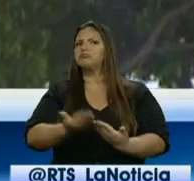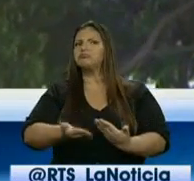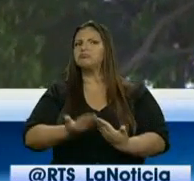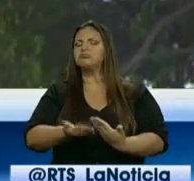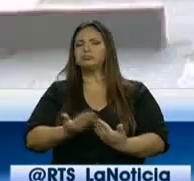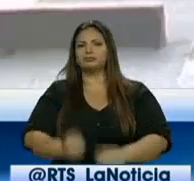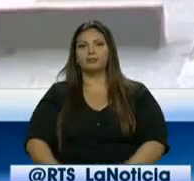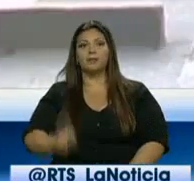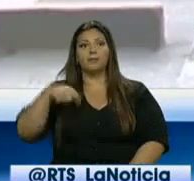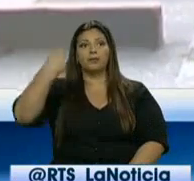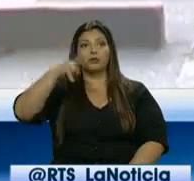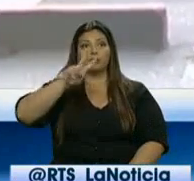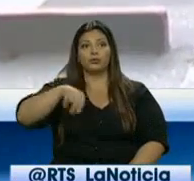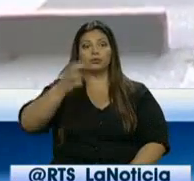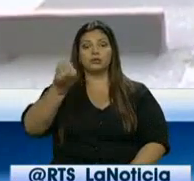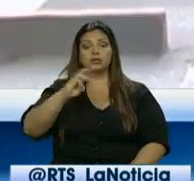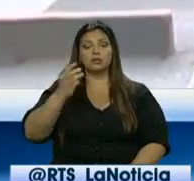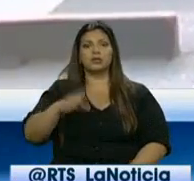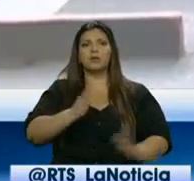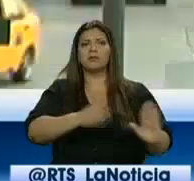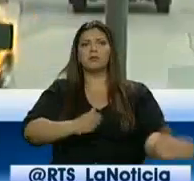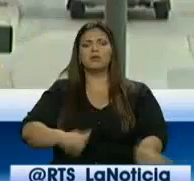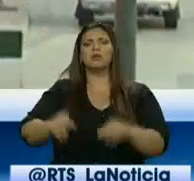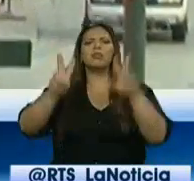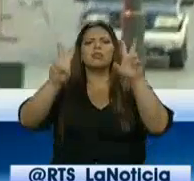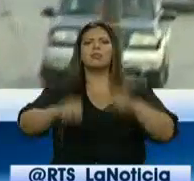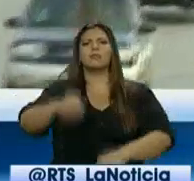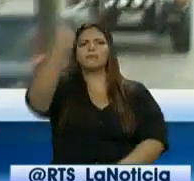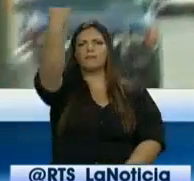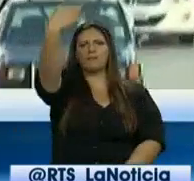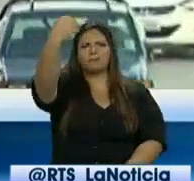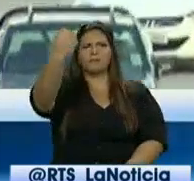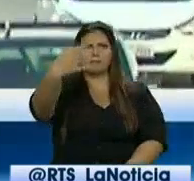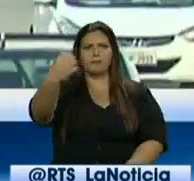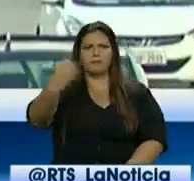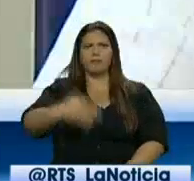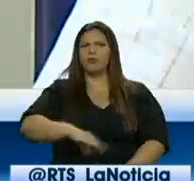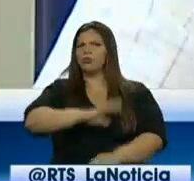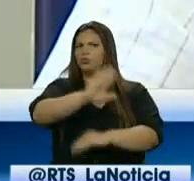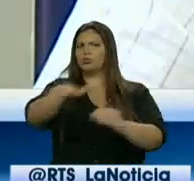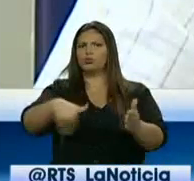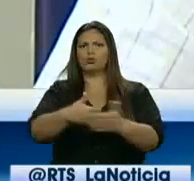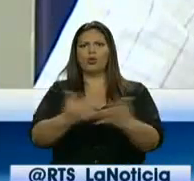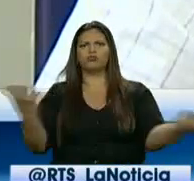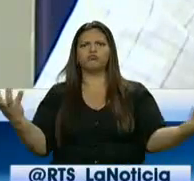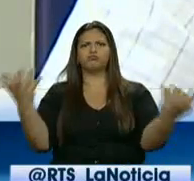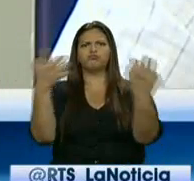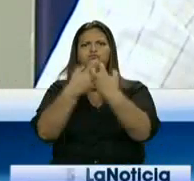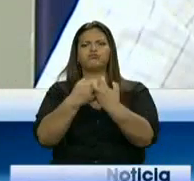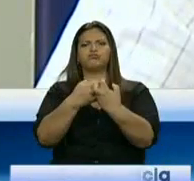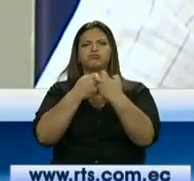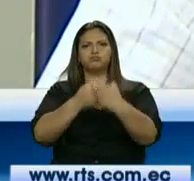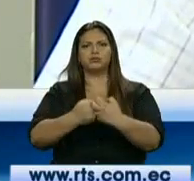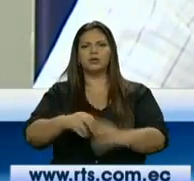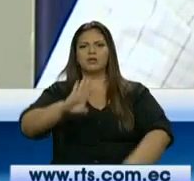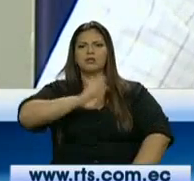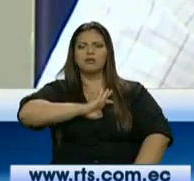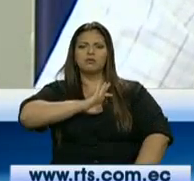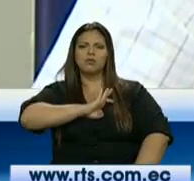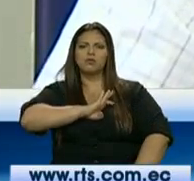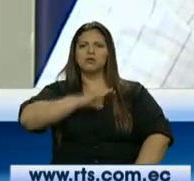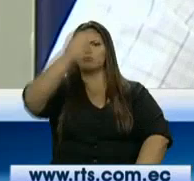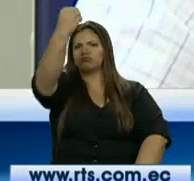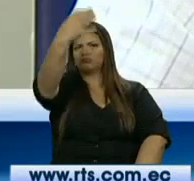2016, la semaforización también se tecnificará, unificando semáforos y tecnología. Eso nos va a dar una ventaja que podemos